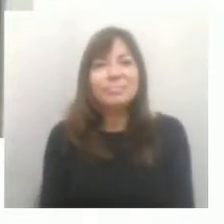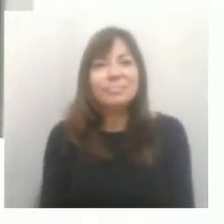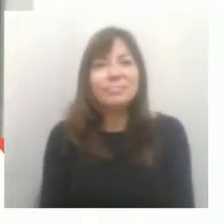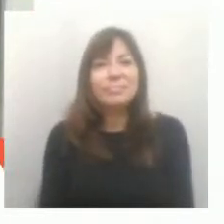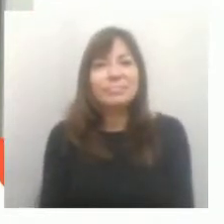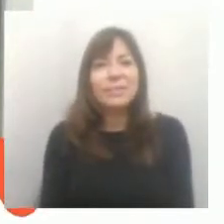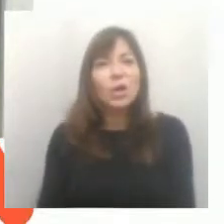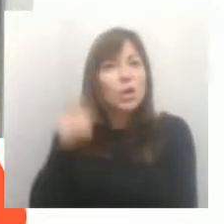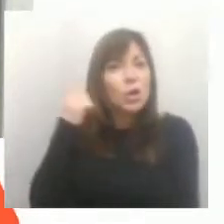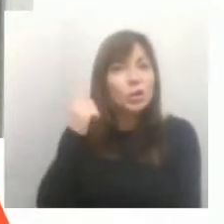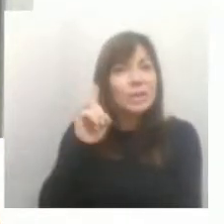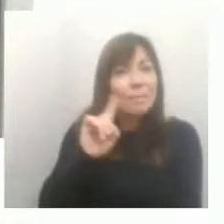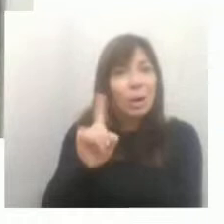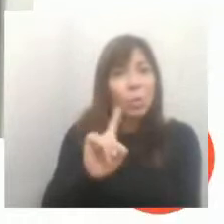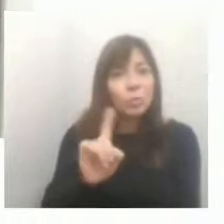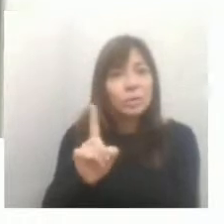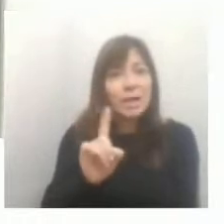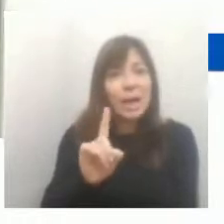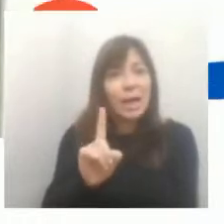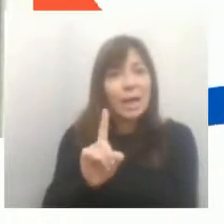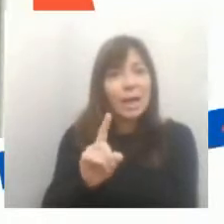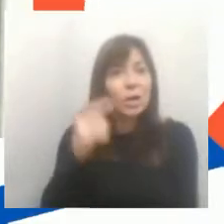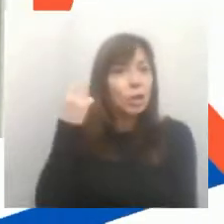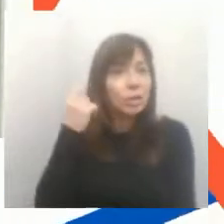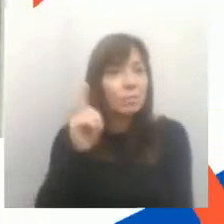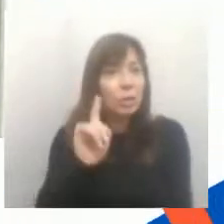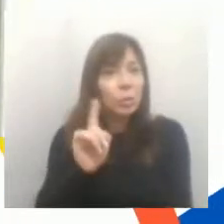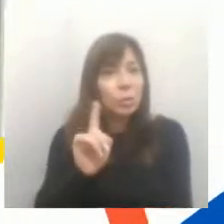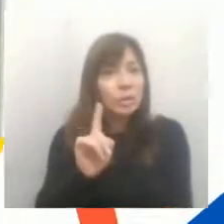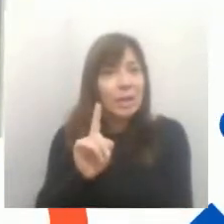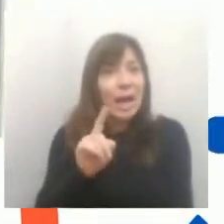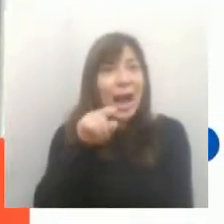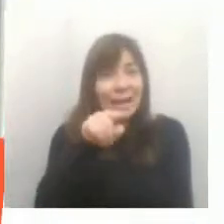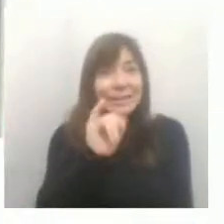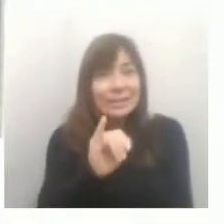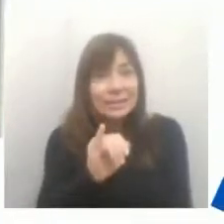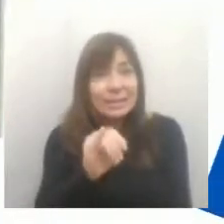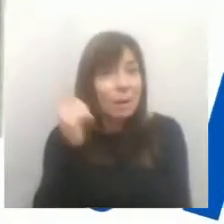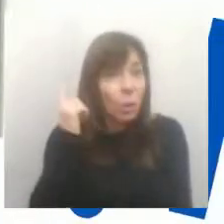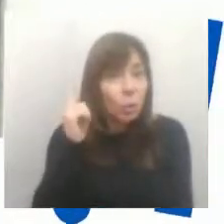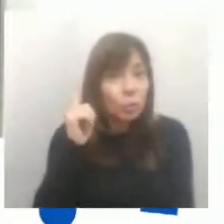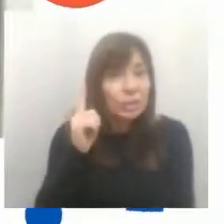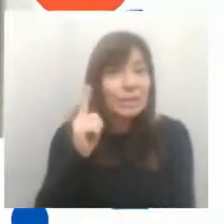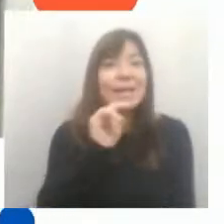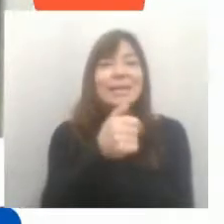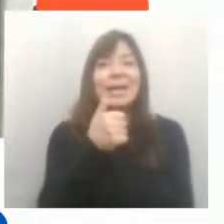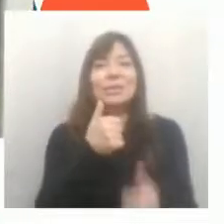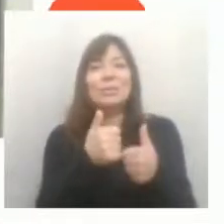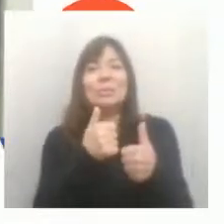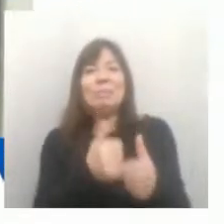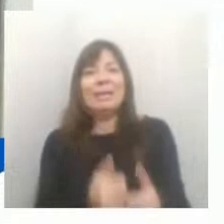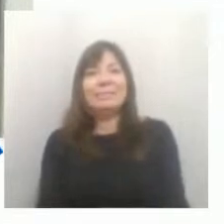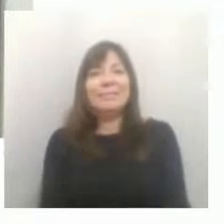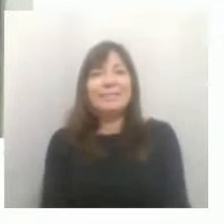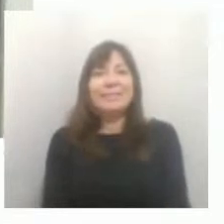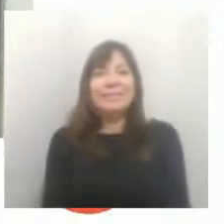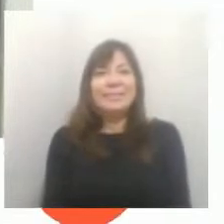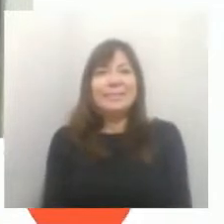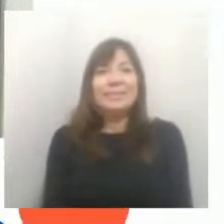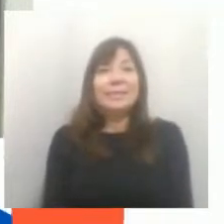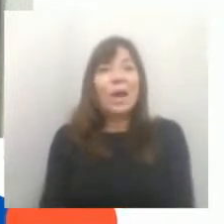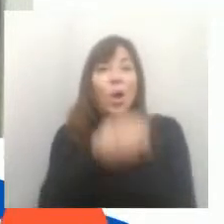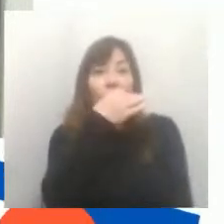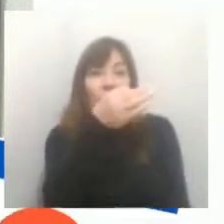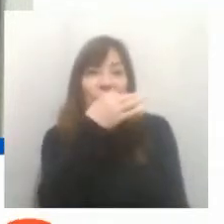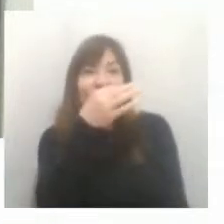escucha. Estoy leyendo. ¿Ahí sí? ¿Me escuchan? Ya, súper. Déjenme contarles